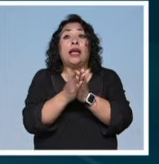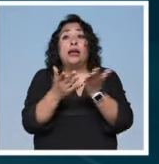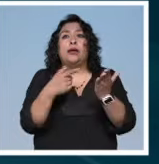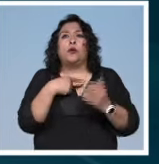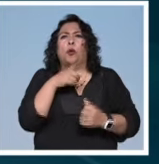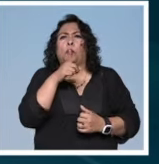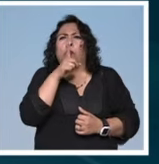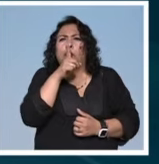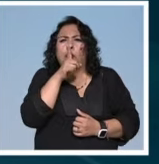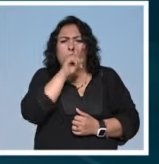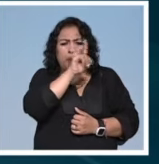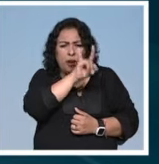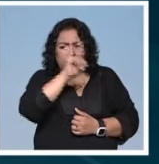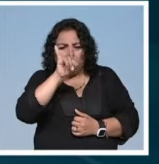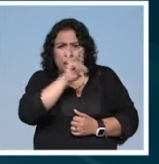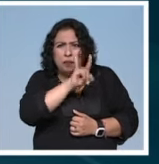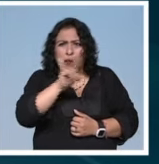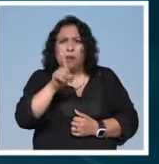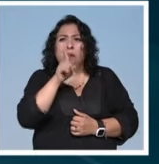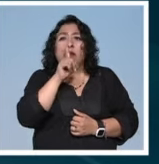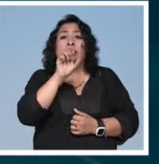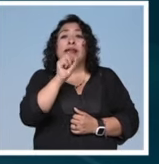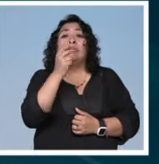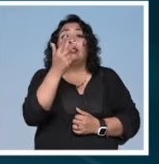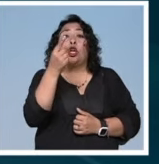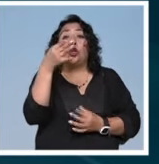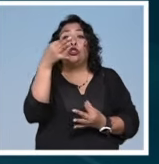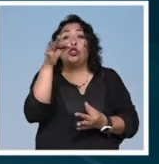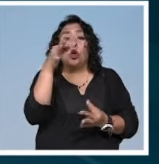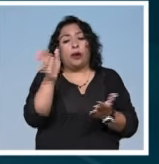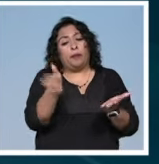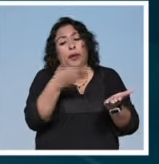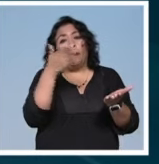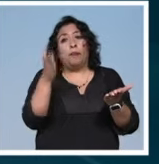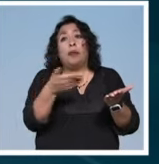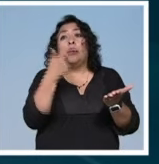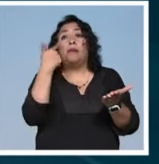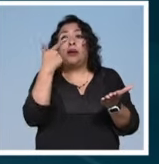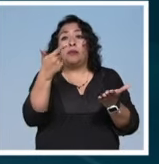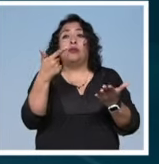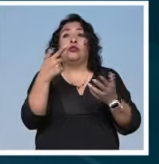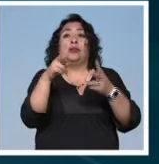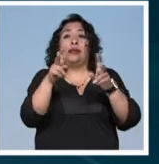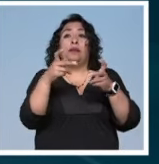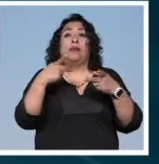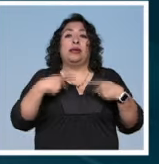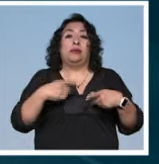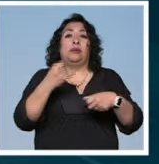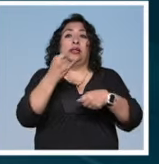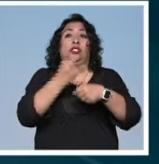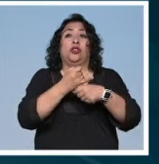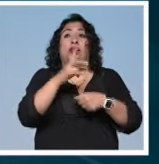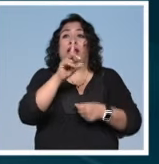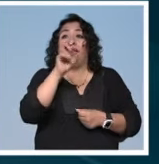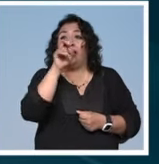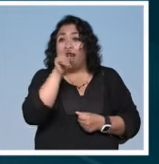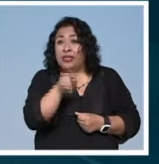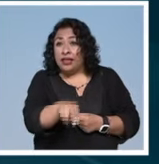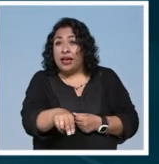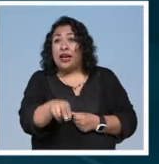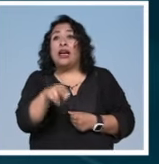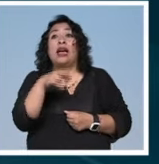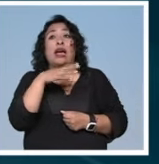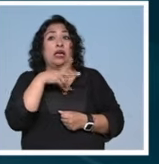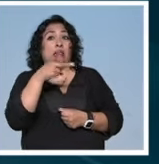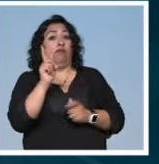silente, una novela gráfica silente de 68 páginas, que nos habla acerca de este personaje que es Dan, al que le encargan una